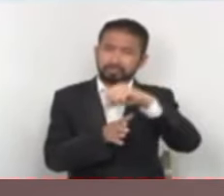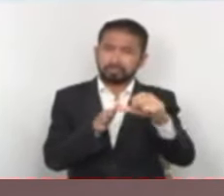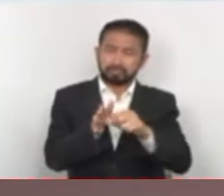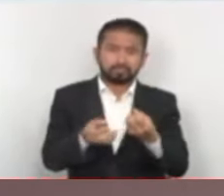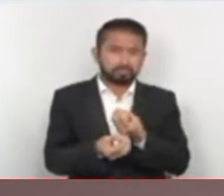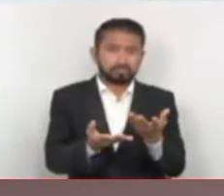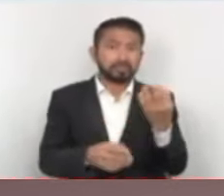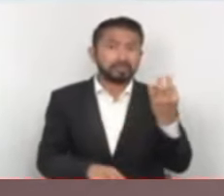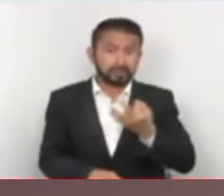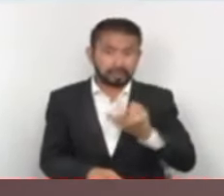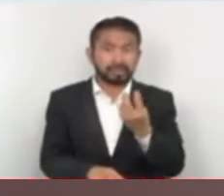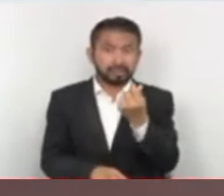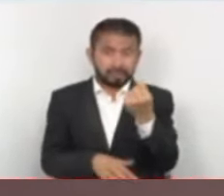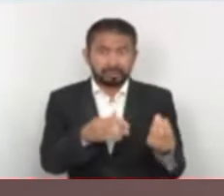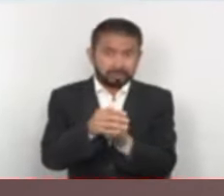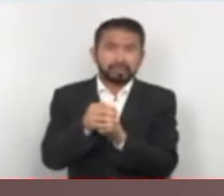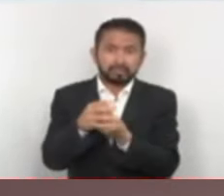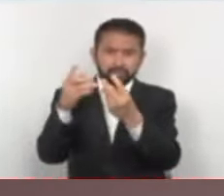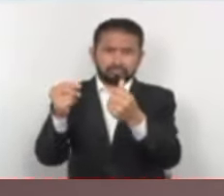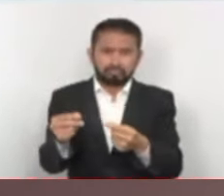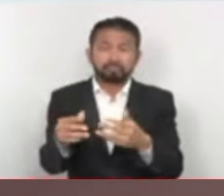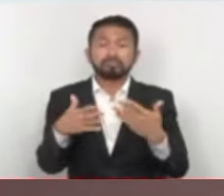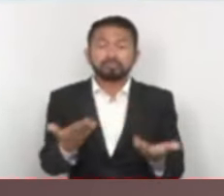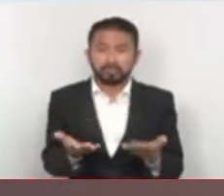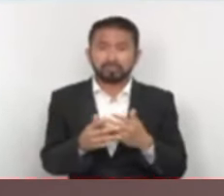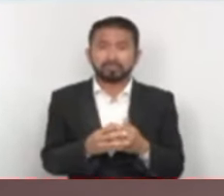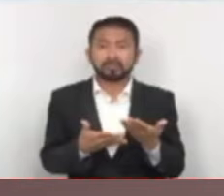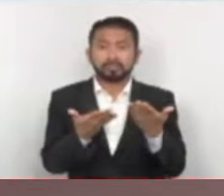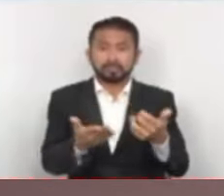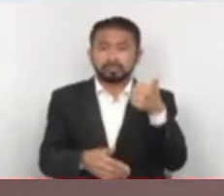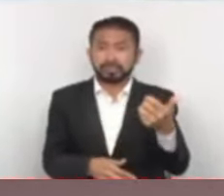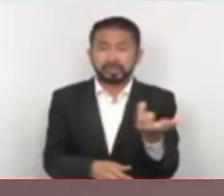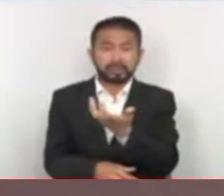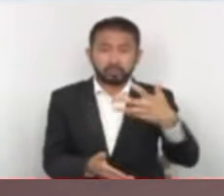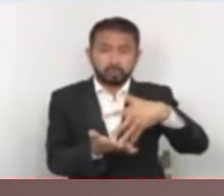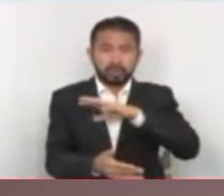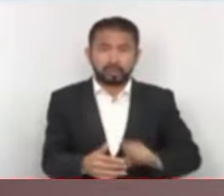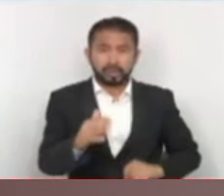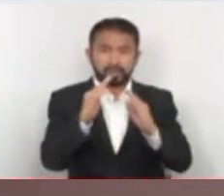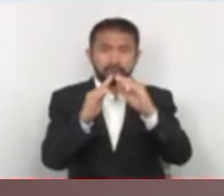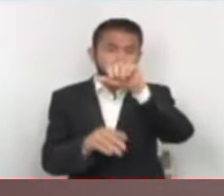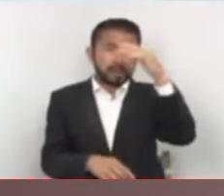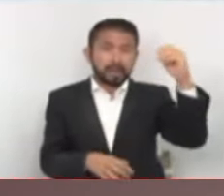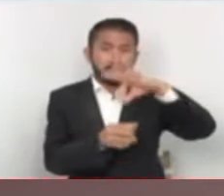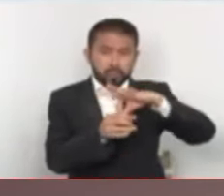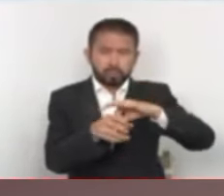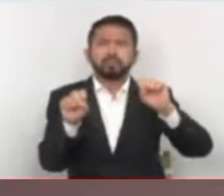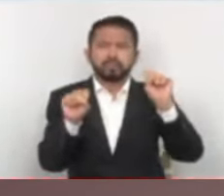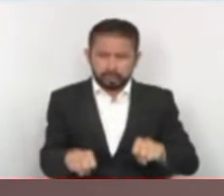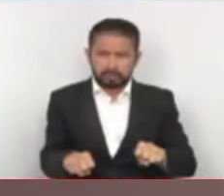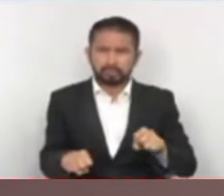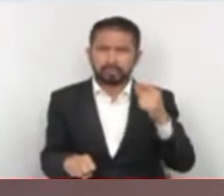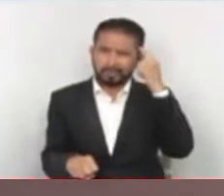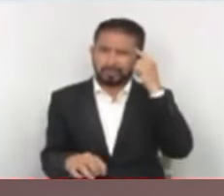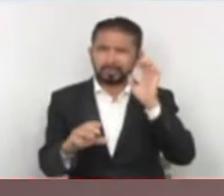manifestamos que si era necesario reforzar algún tipo de presupuesto para beneficio del voto en el exterior, lo hacíamos. Entonces, yo creo que la